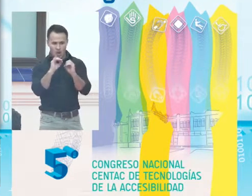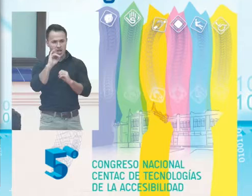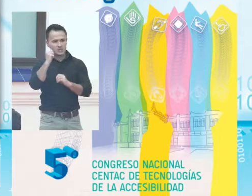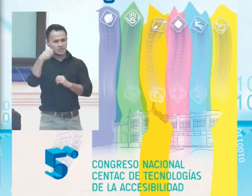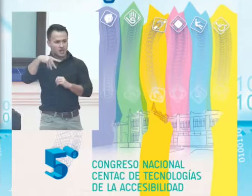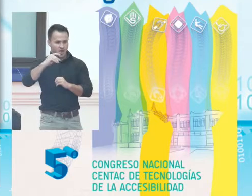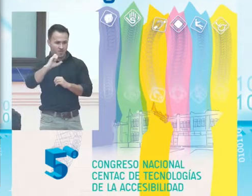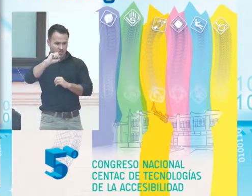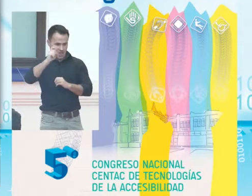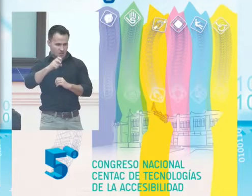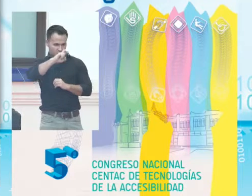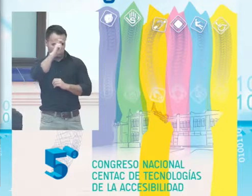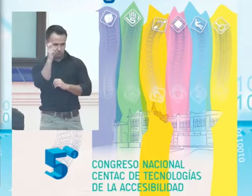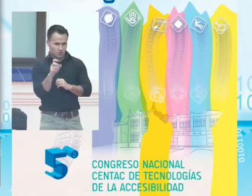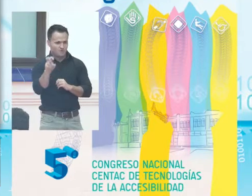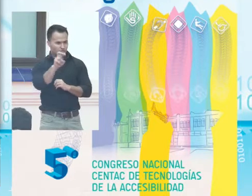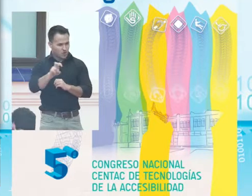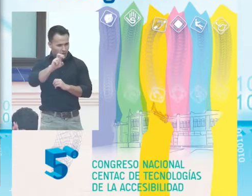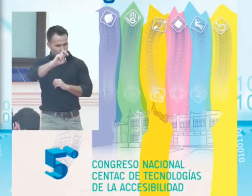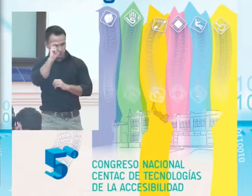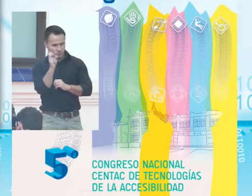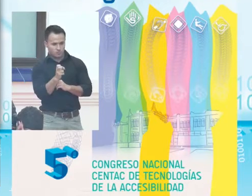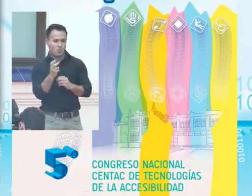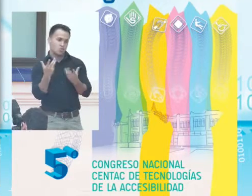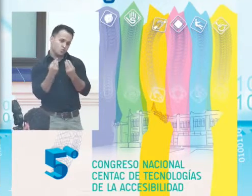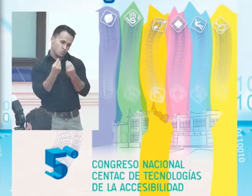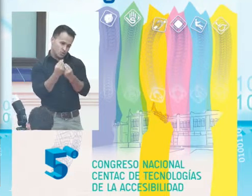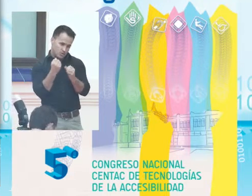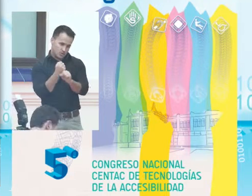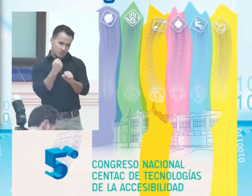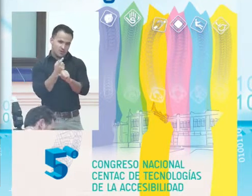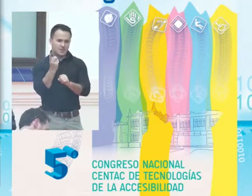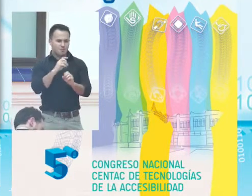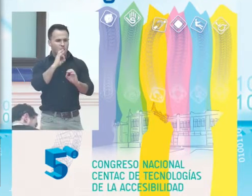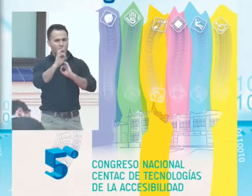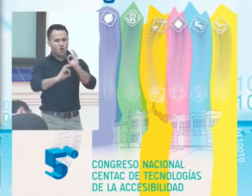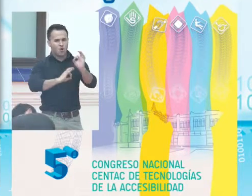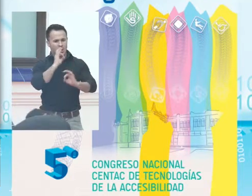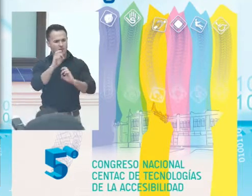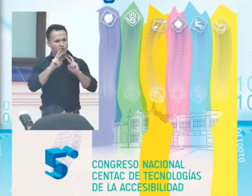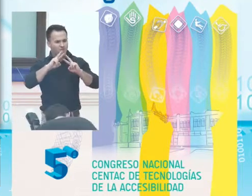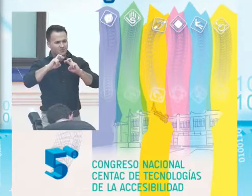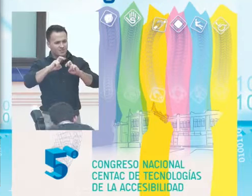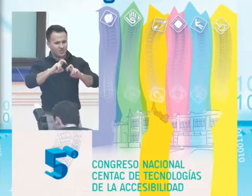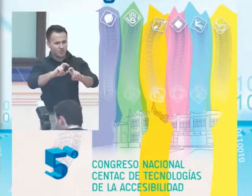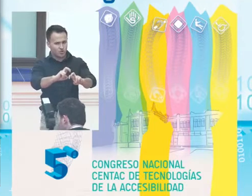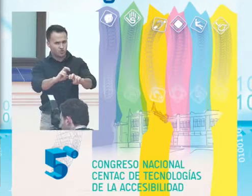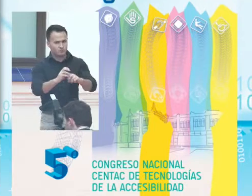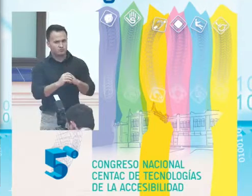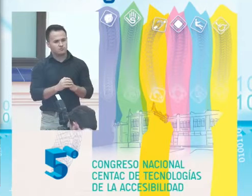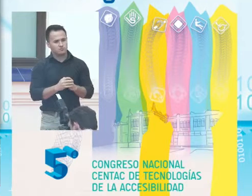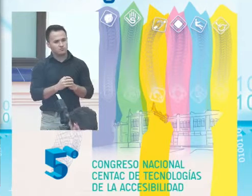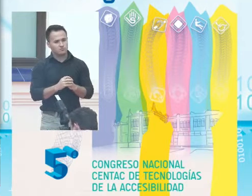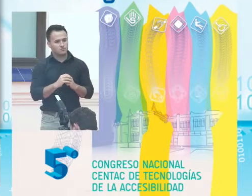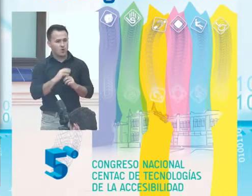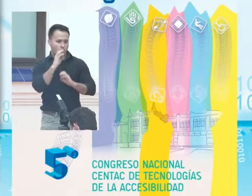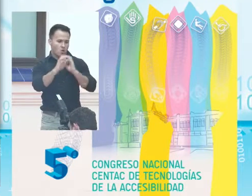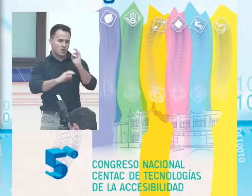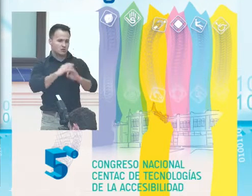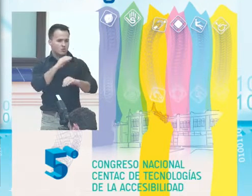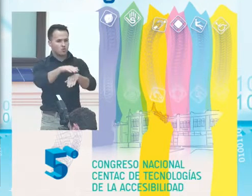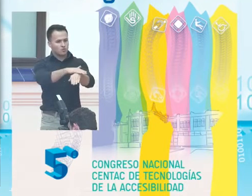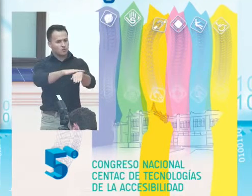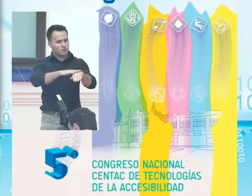Mail.ru, hablando juntos, pero también organismos de investigación, organismos del